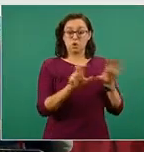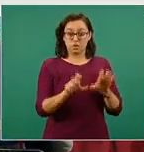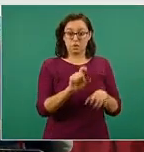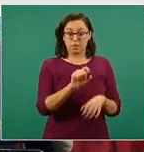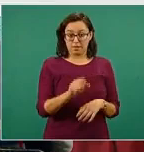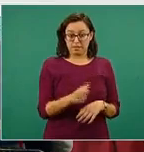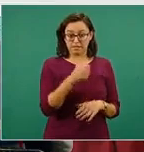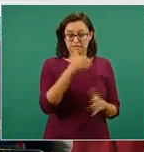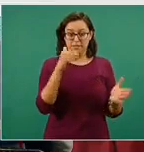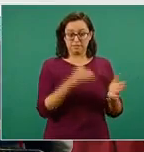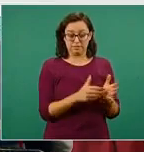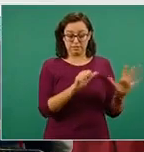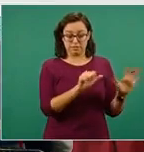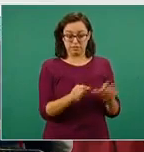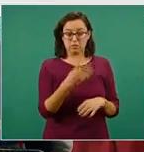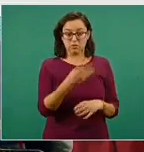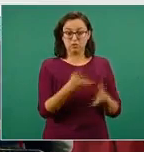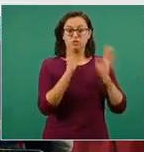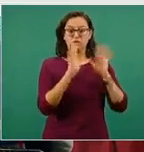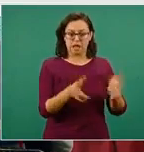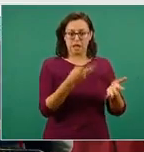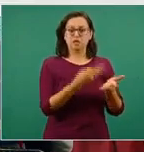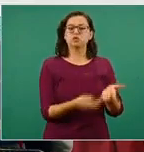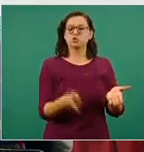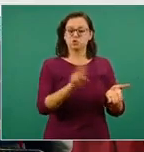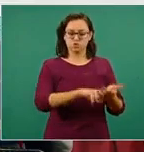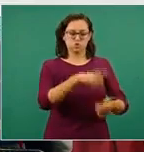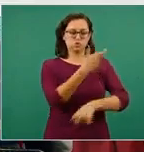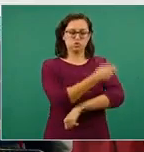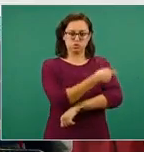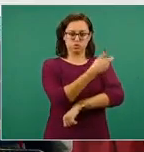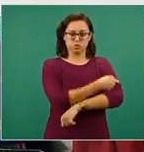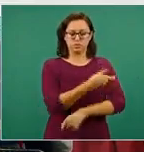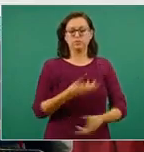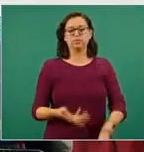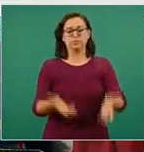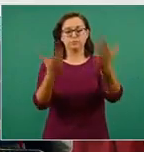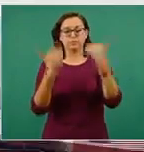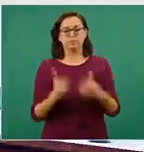826,604 ya tienen su esquema completo. Sobre el personal educativo,